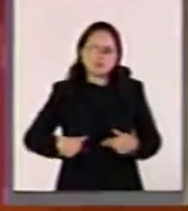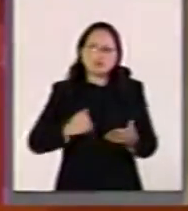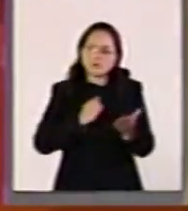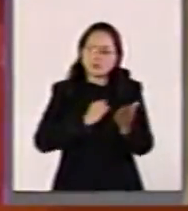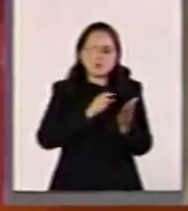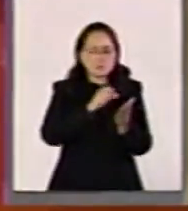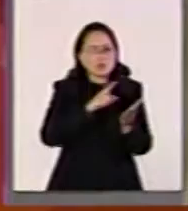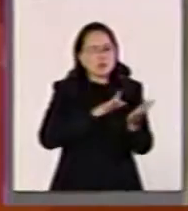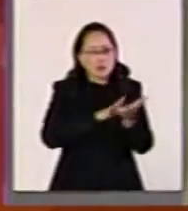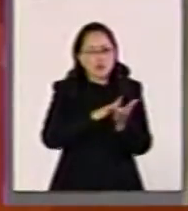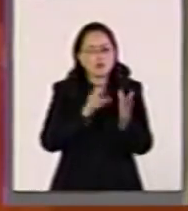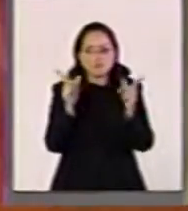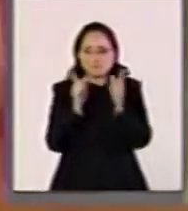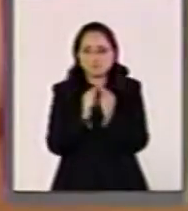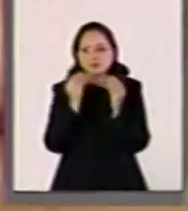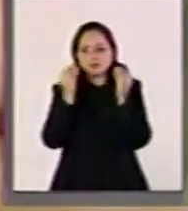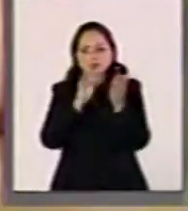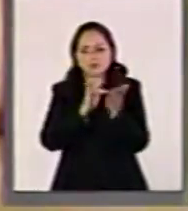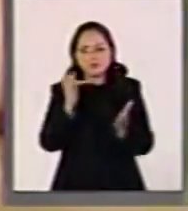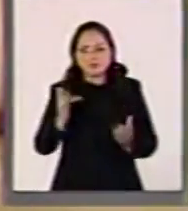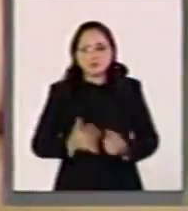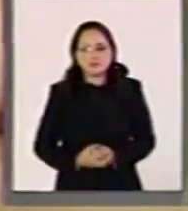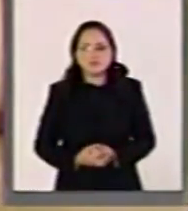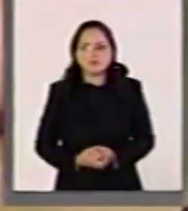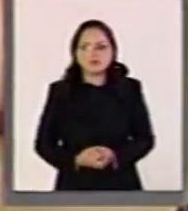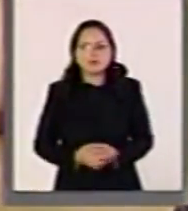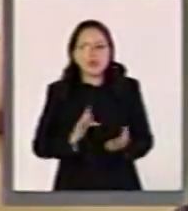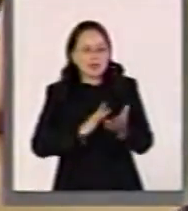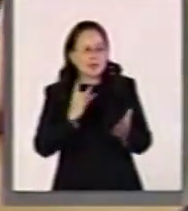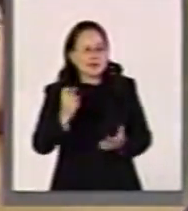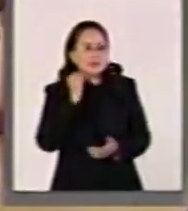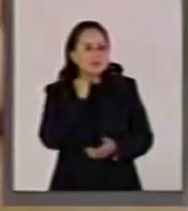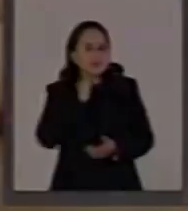Es cuanto. Muchas gracias. Gracias, senadora Angélica de la Peña.